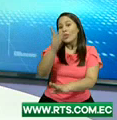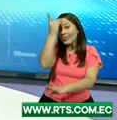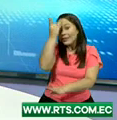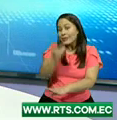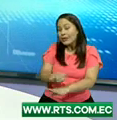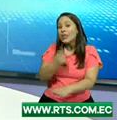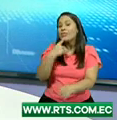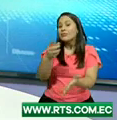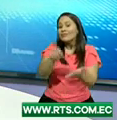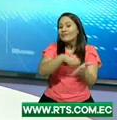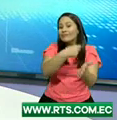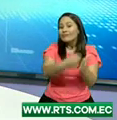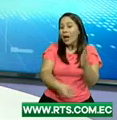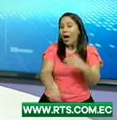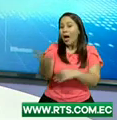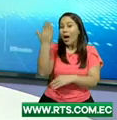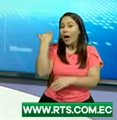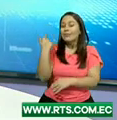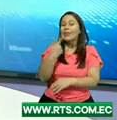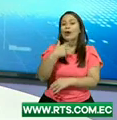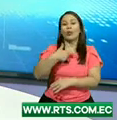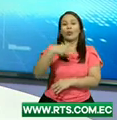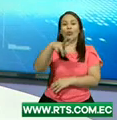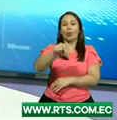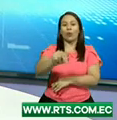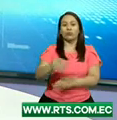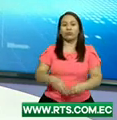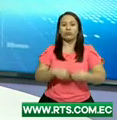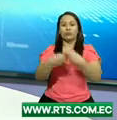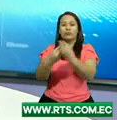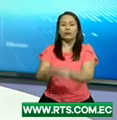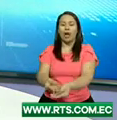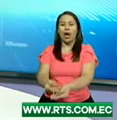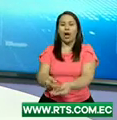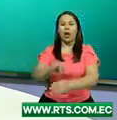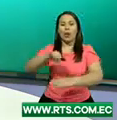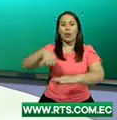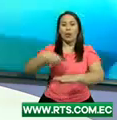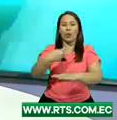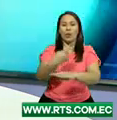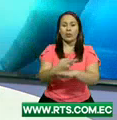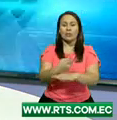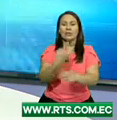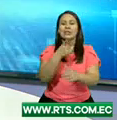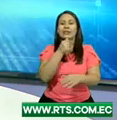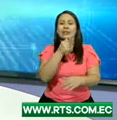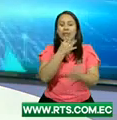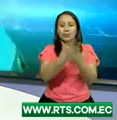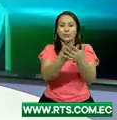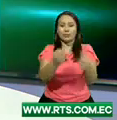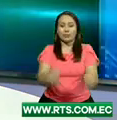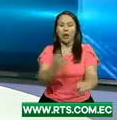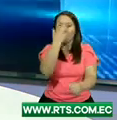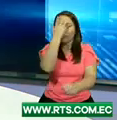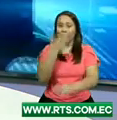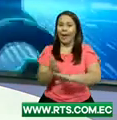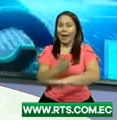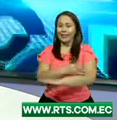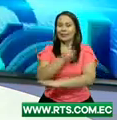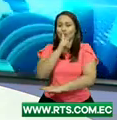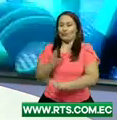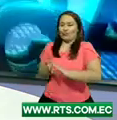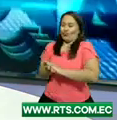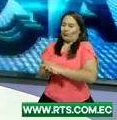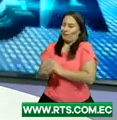revel fallo que en primera instancia negó ese recurso dictado por el juez quien fue detenido por intentar sobornar a un